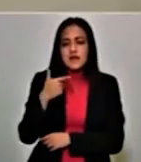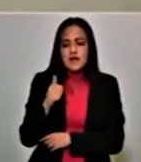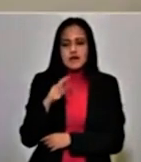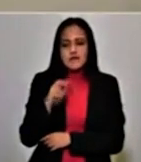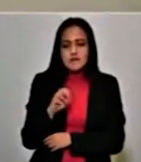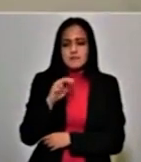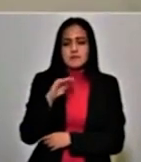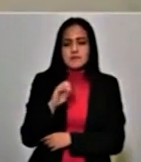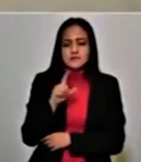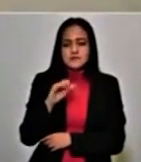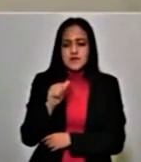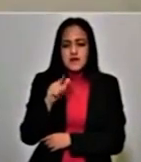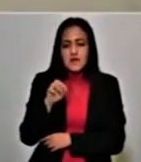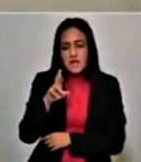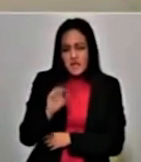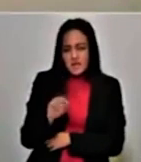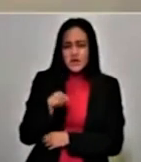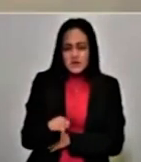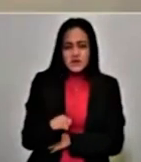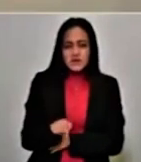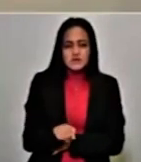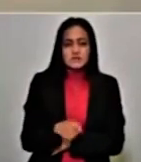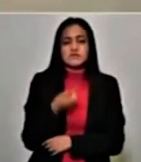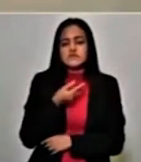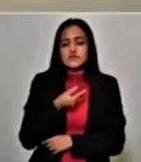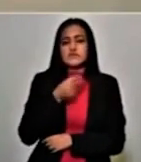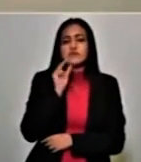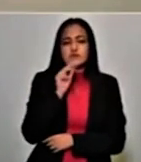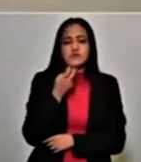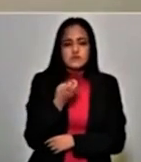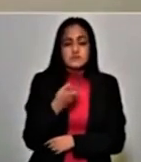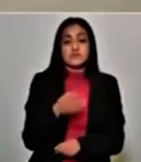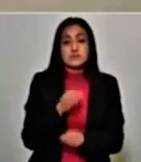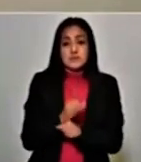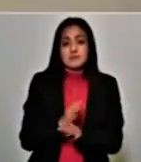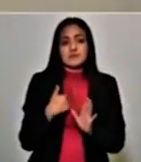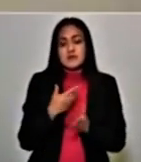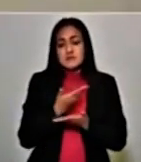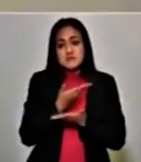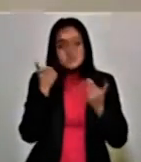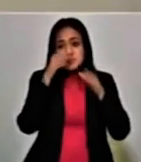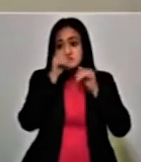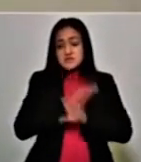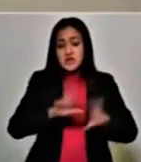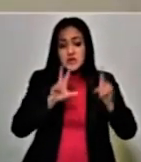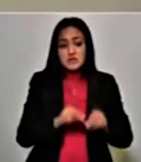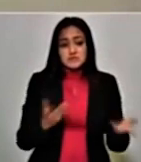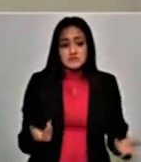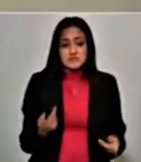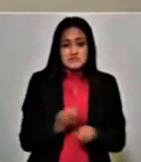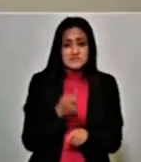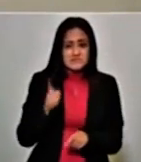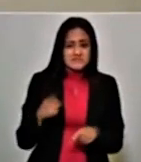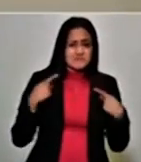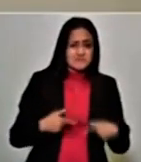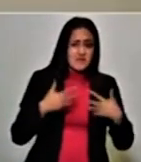opciones. Esa no, nunca pudo concretarse nada, no sé qué tipo de visión tienen